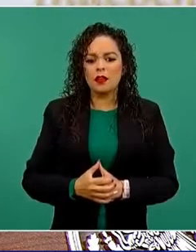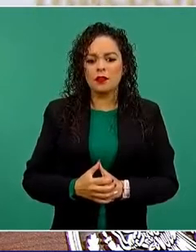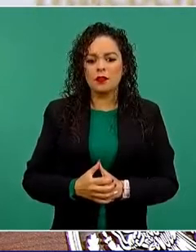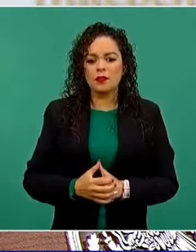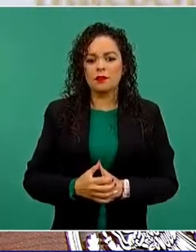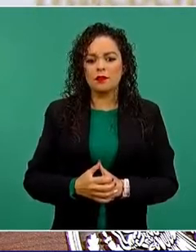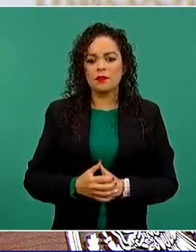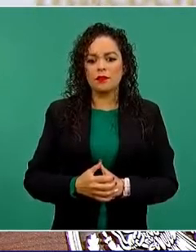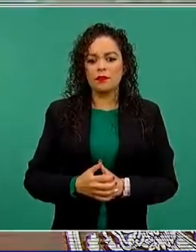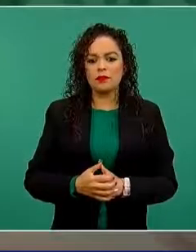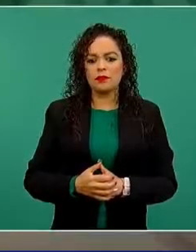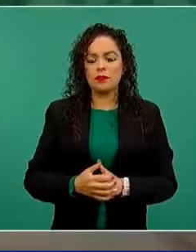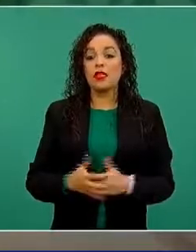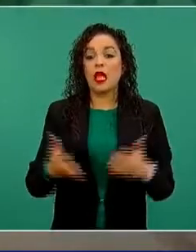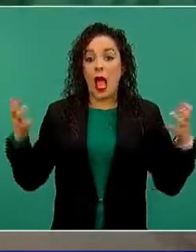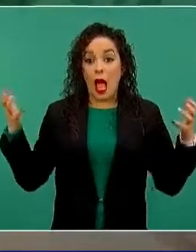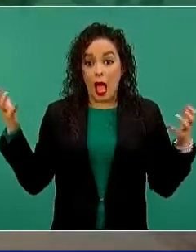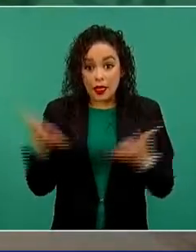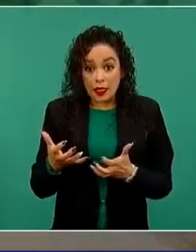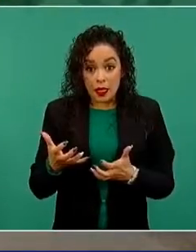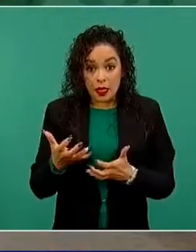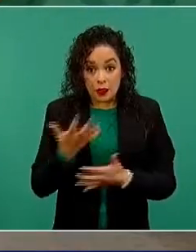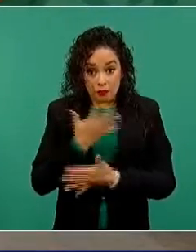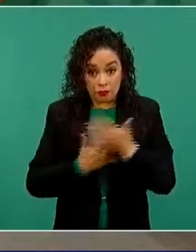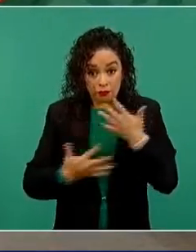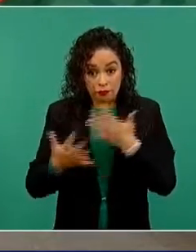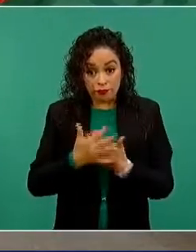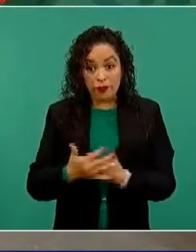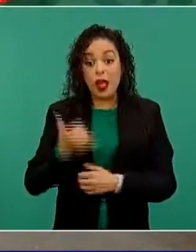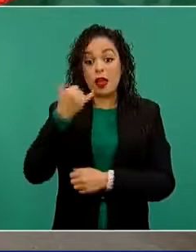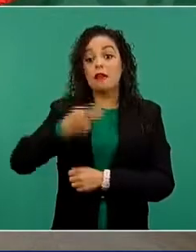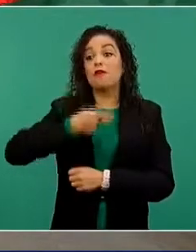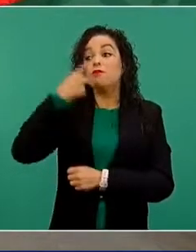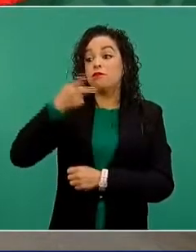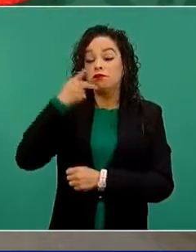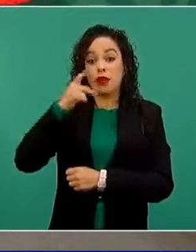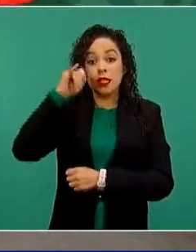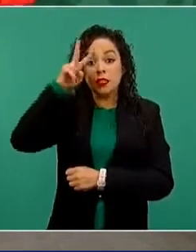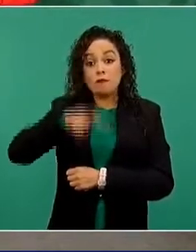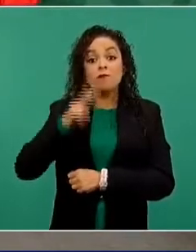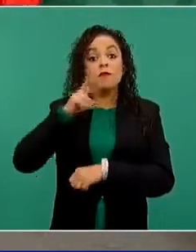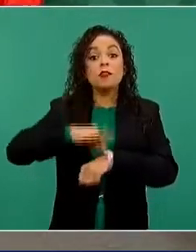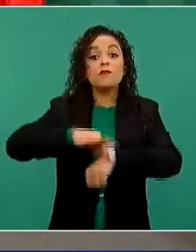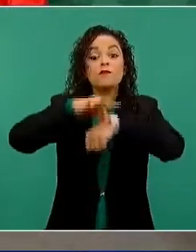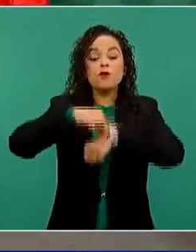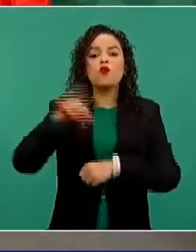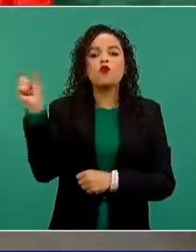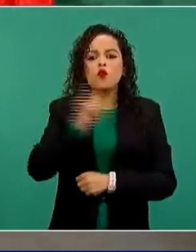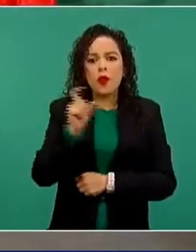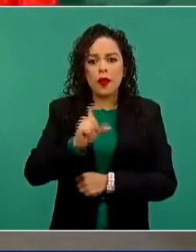mencionarse y a llevarse a la práctica, a convertirse en realidad después de la Revolución